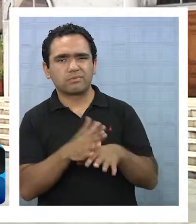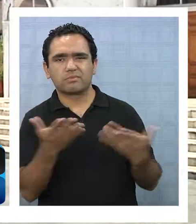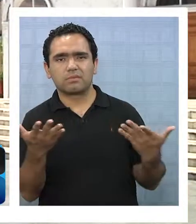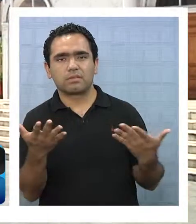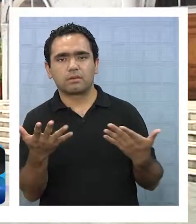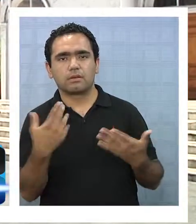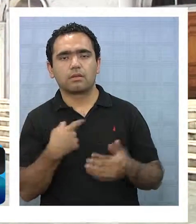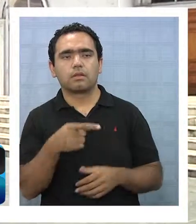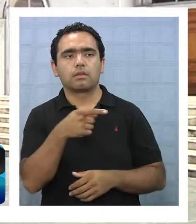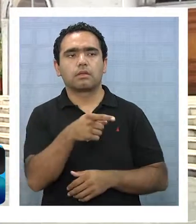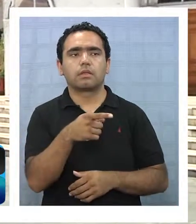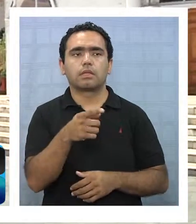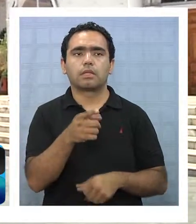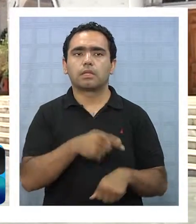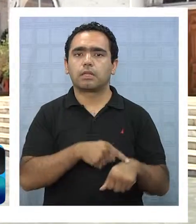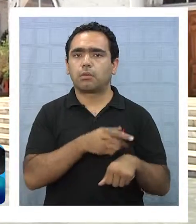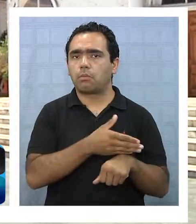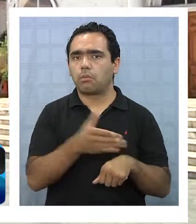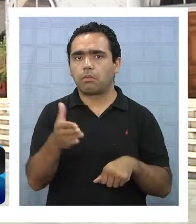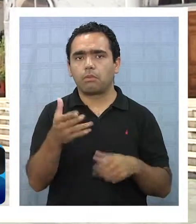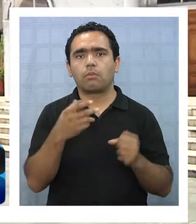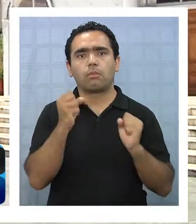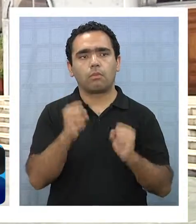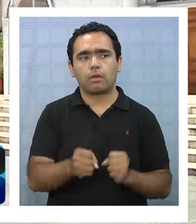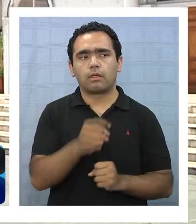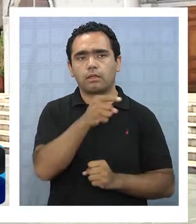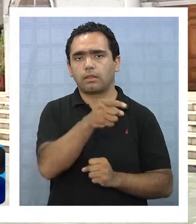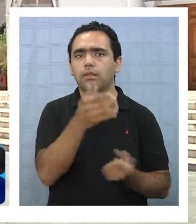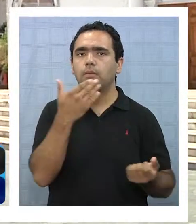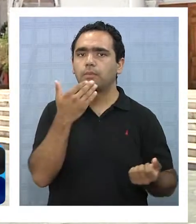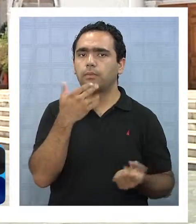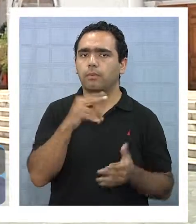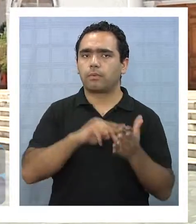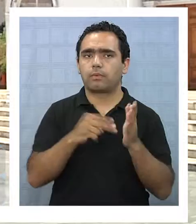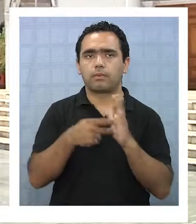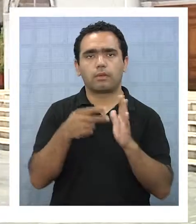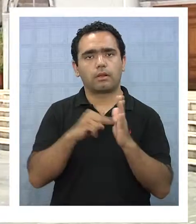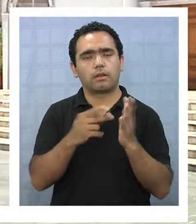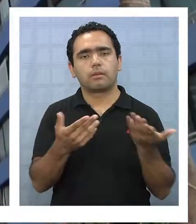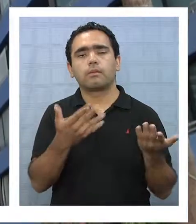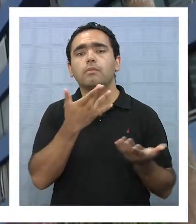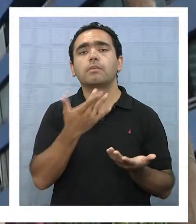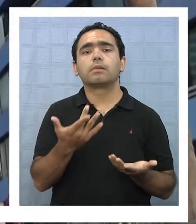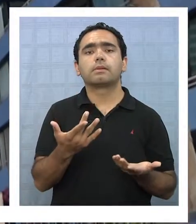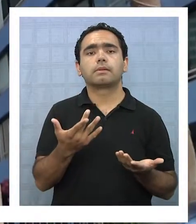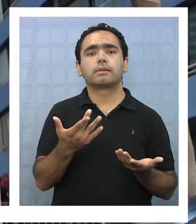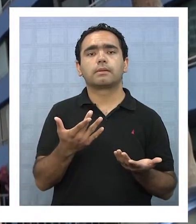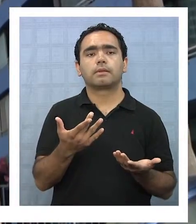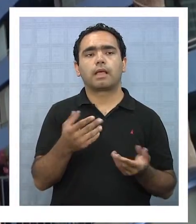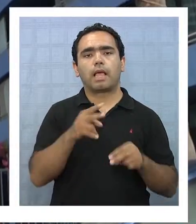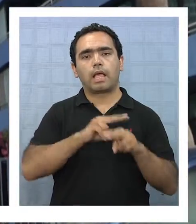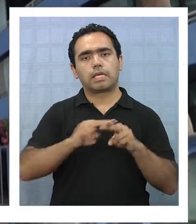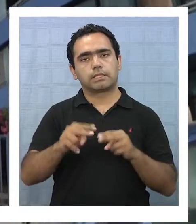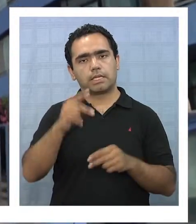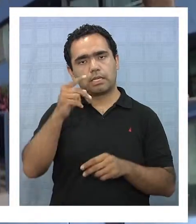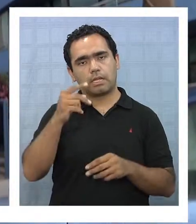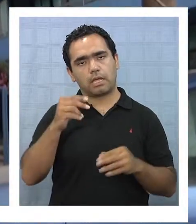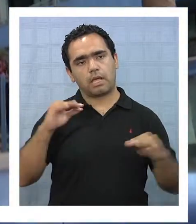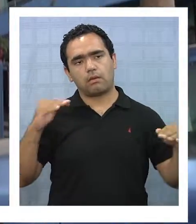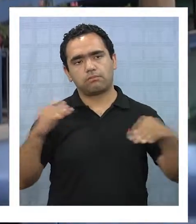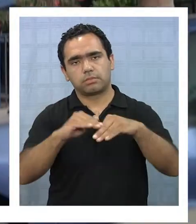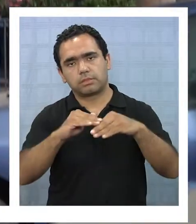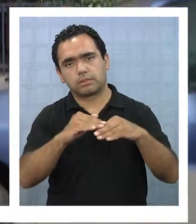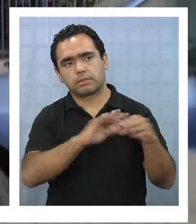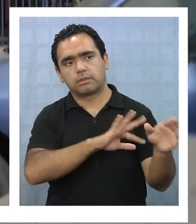momento pueden ser los causantes y a veces generan las condiciones para que haya un accidente tránsito.